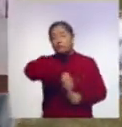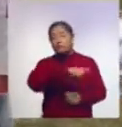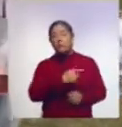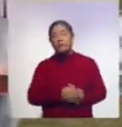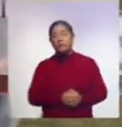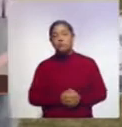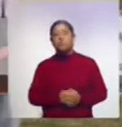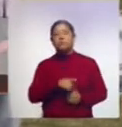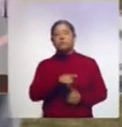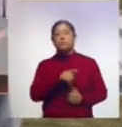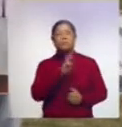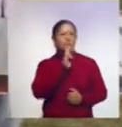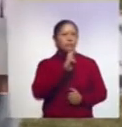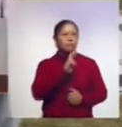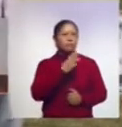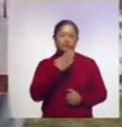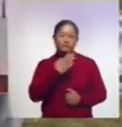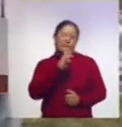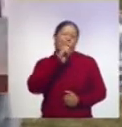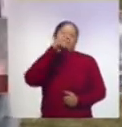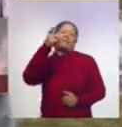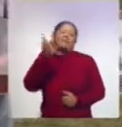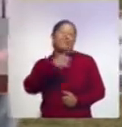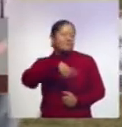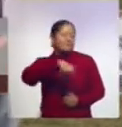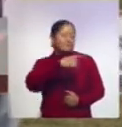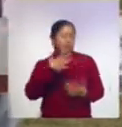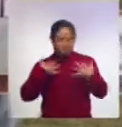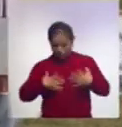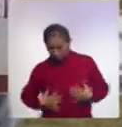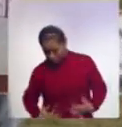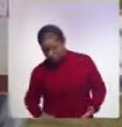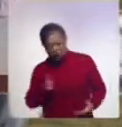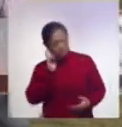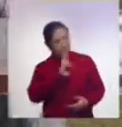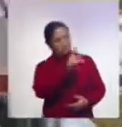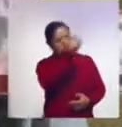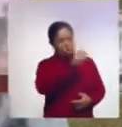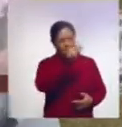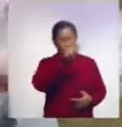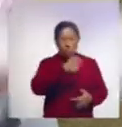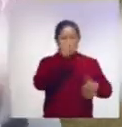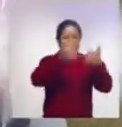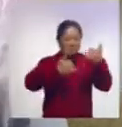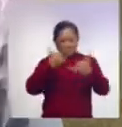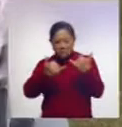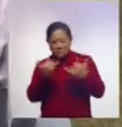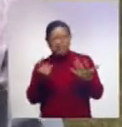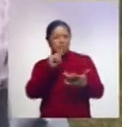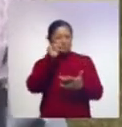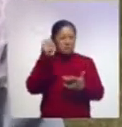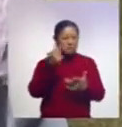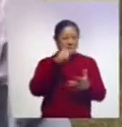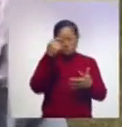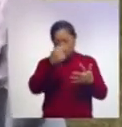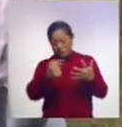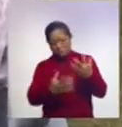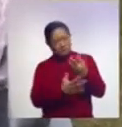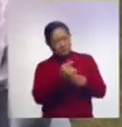cosas, cuando los resultados acompañan, mucho mejor se ve todo el vestuario, se ve todo, ¿no? Pero yo creo que el equipo va tomando